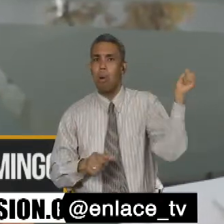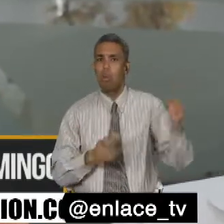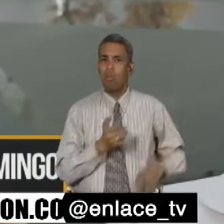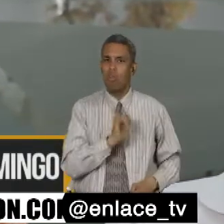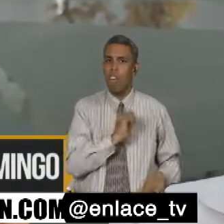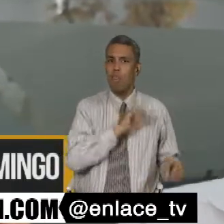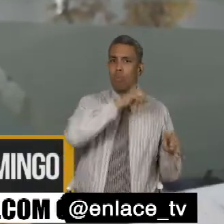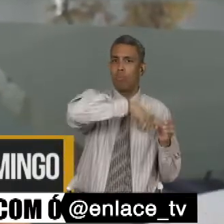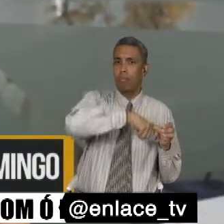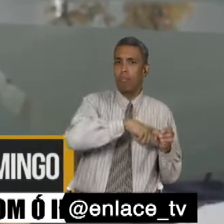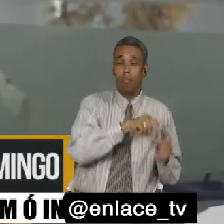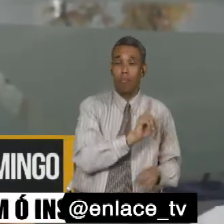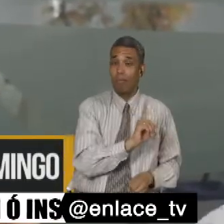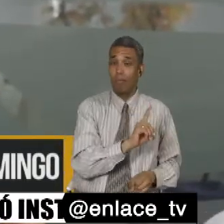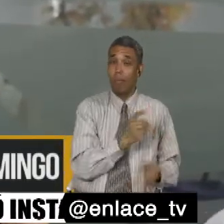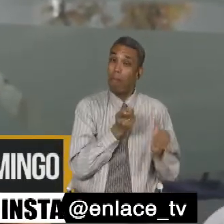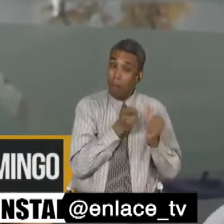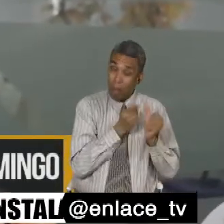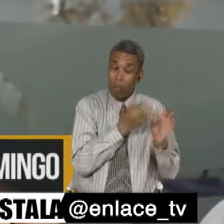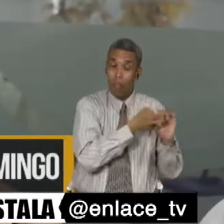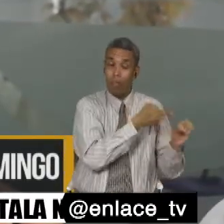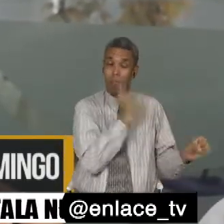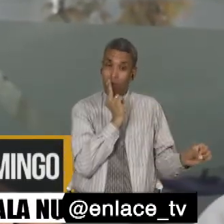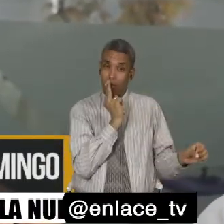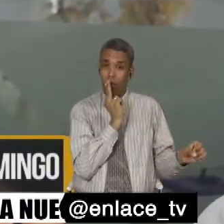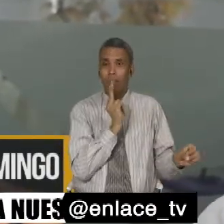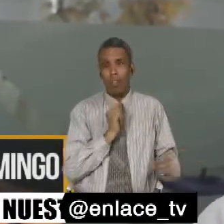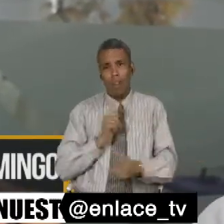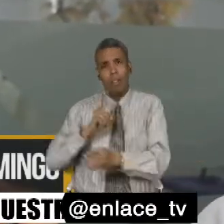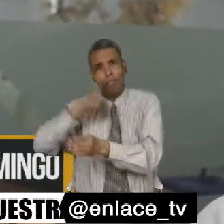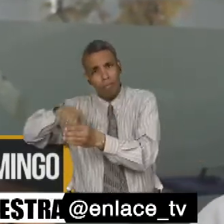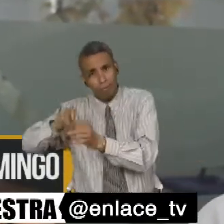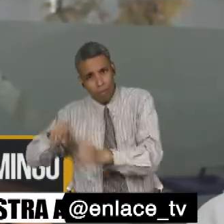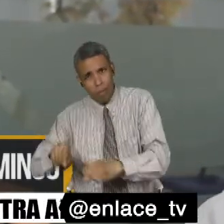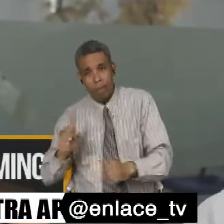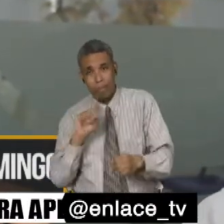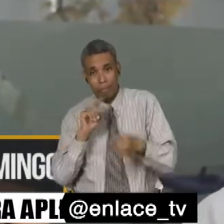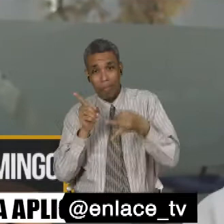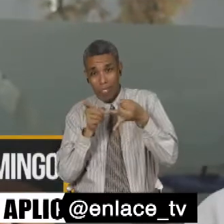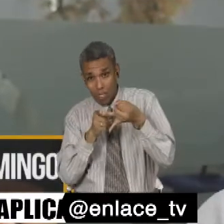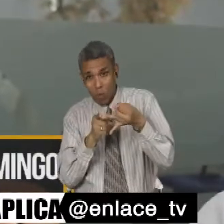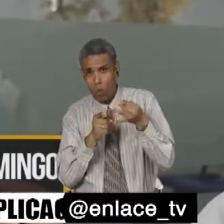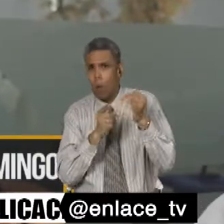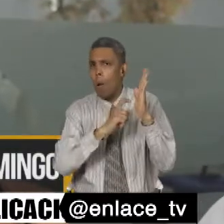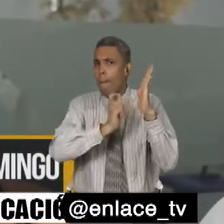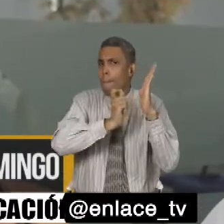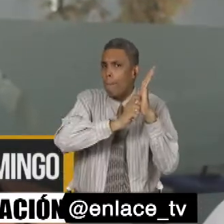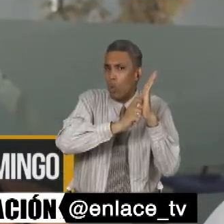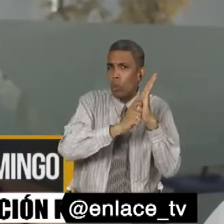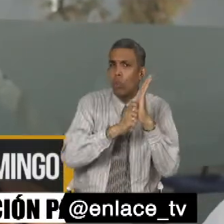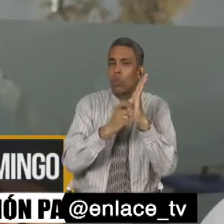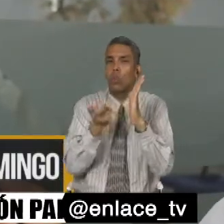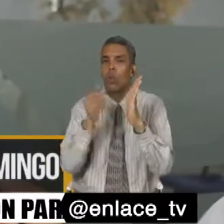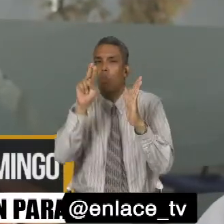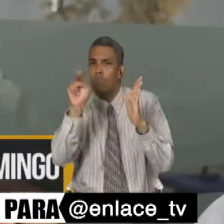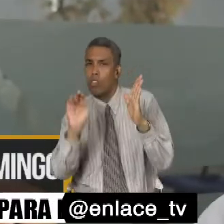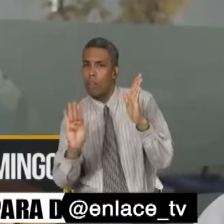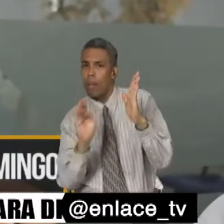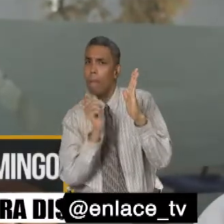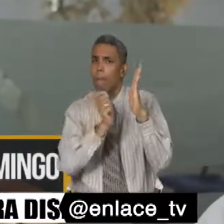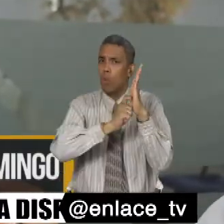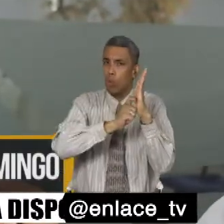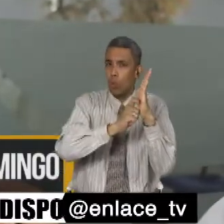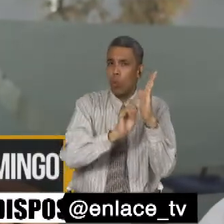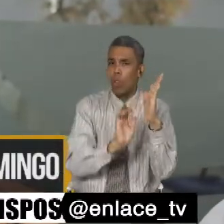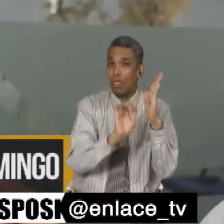tener el puntaje preciso que necesita toda persona para afiliarse al régimen subsidiado les pedimos por favor